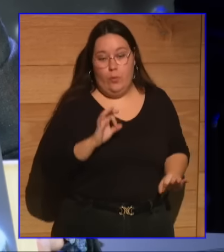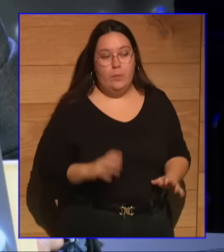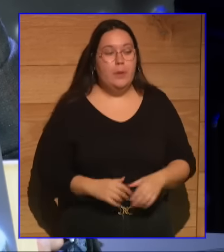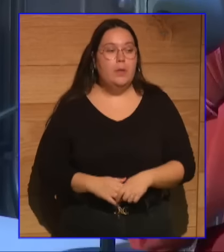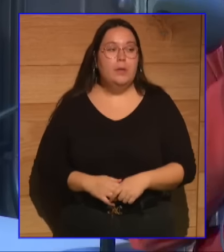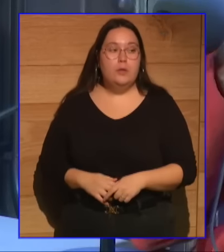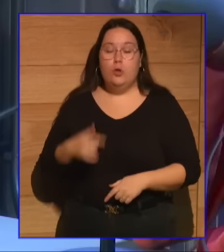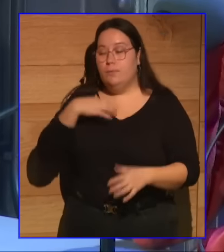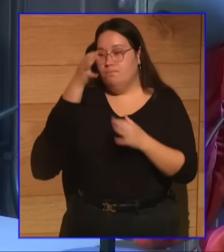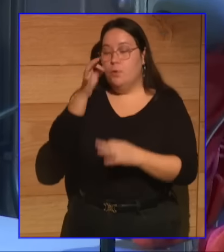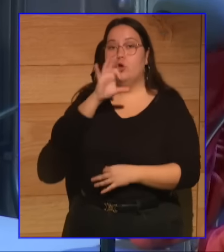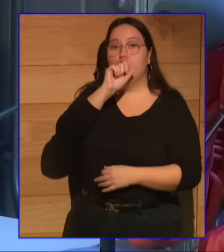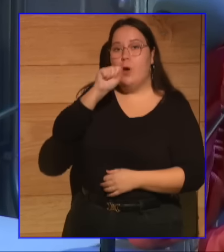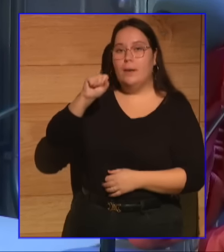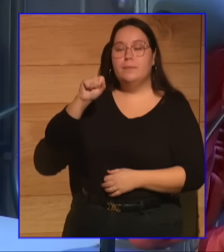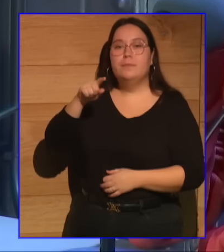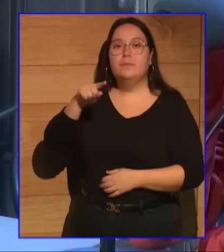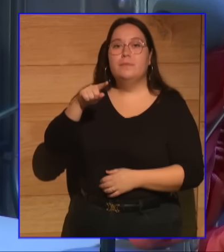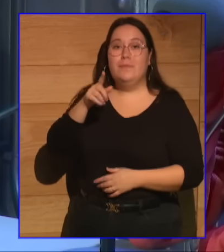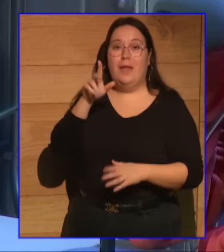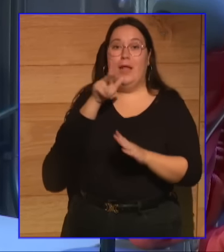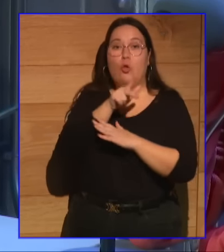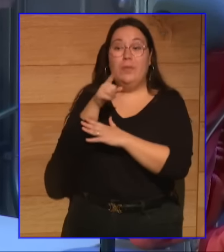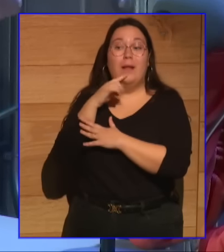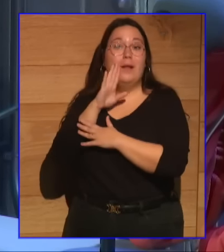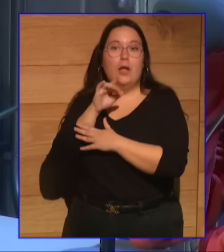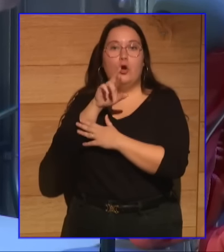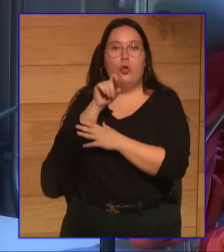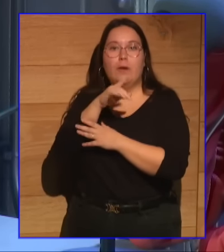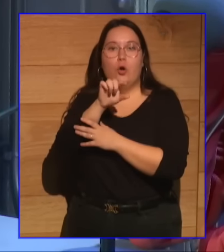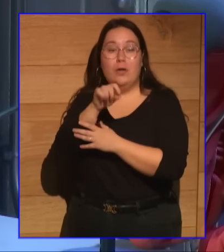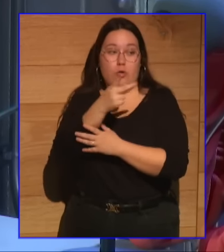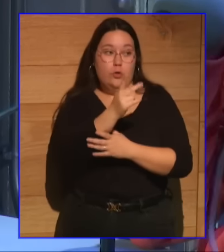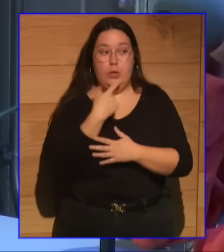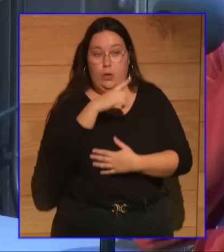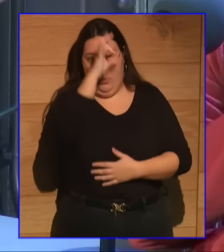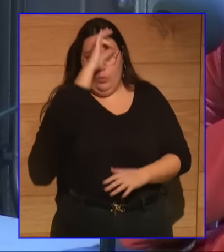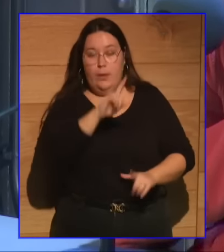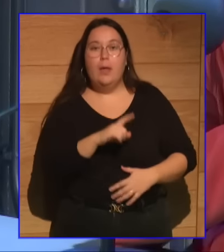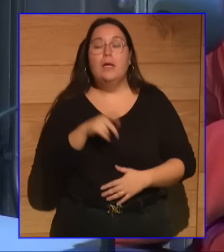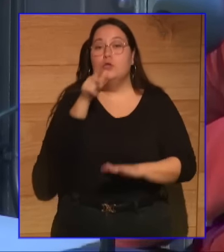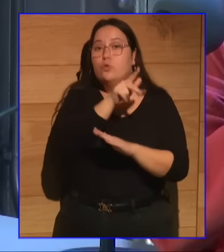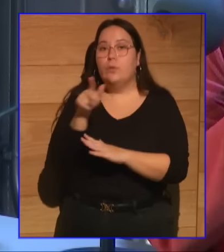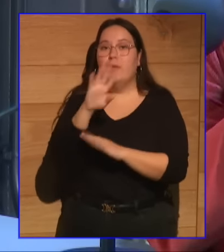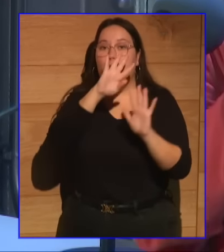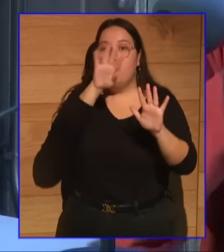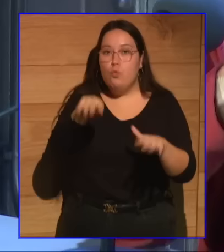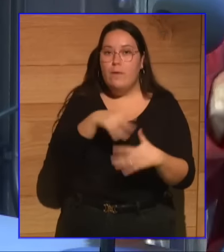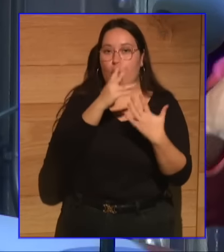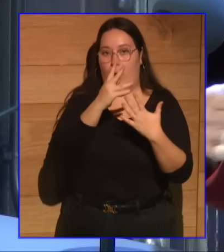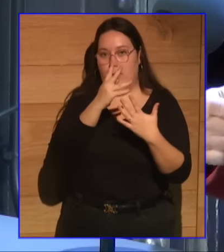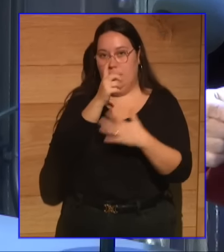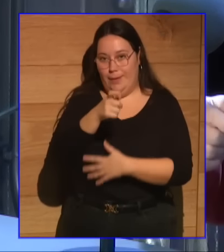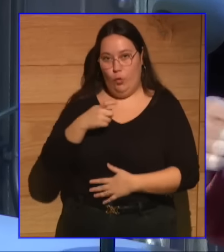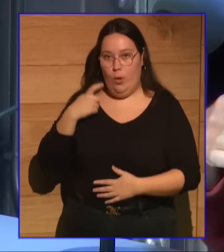precisar que SOA, el documental del que habla Rodrigo, para estos dos que no tienen ni idea, es un documental de 9 horas de